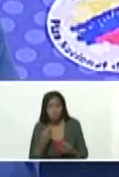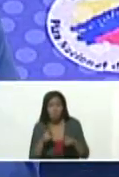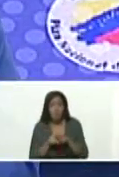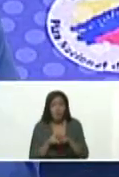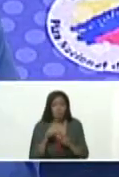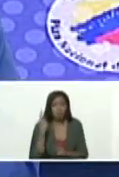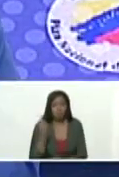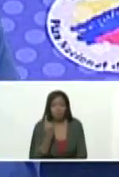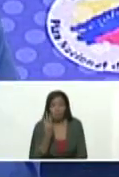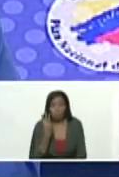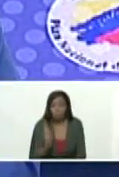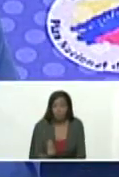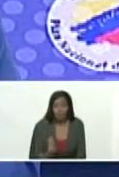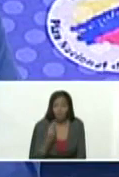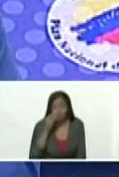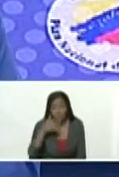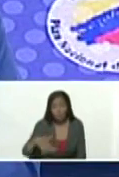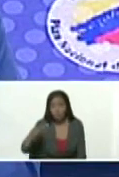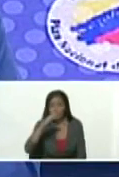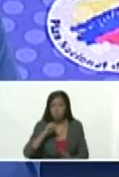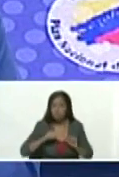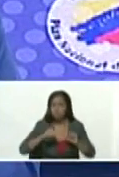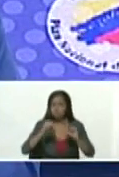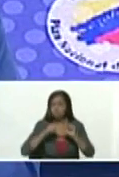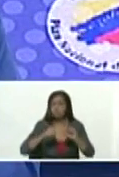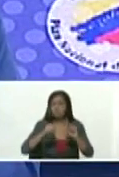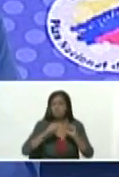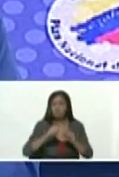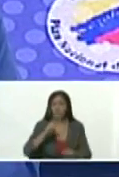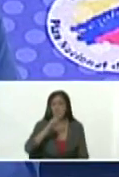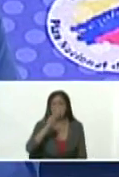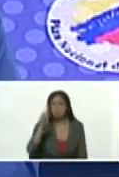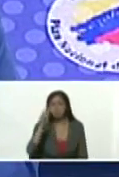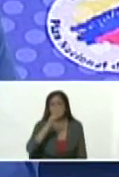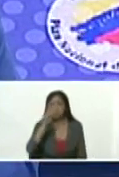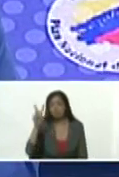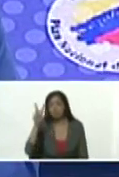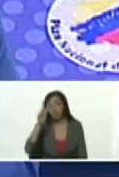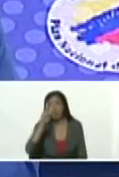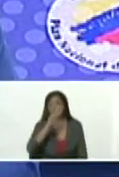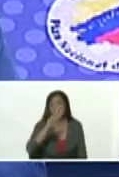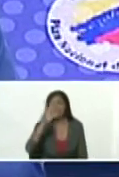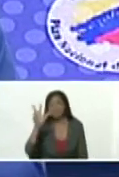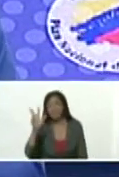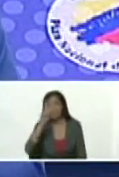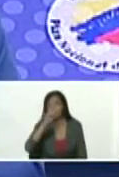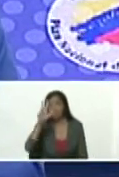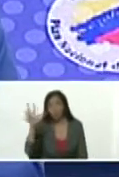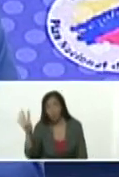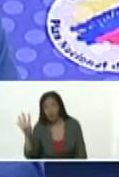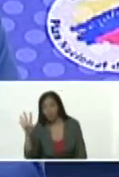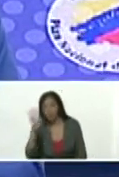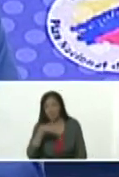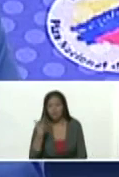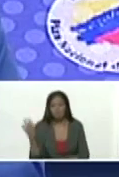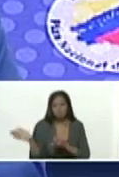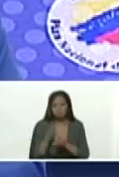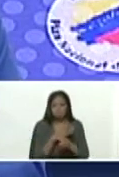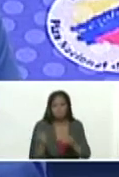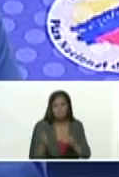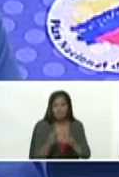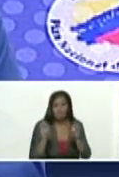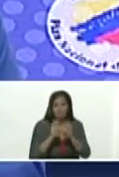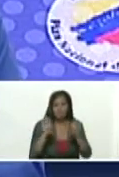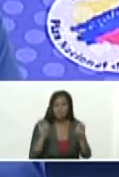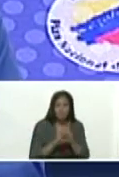absoluta, mientras el pueblo sigue adelante. Y el 21, el 22, el 23, el 24, que iban a sabotear la educación,